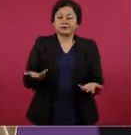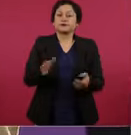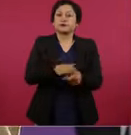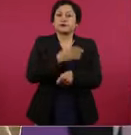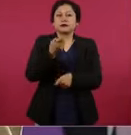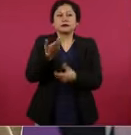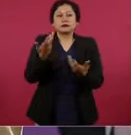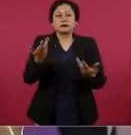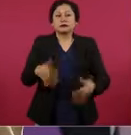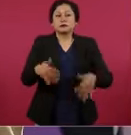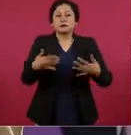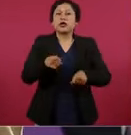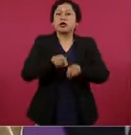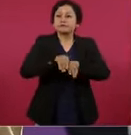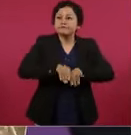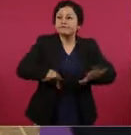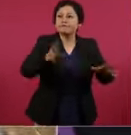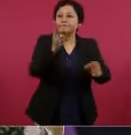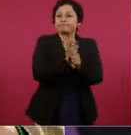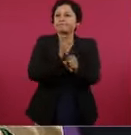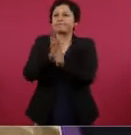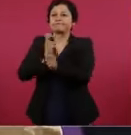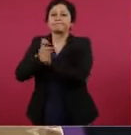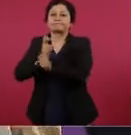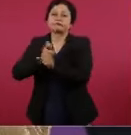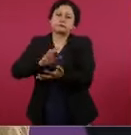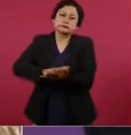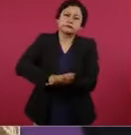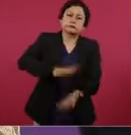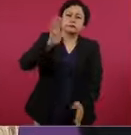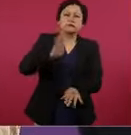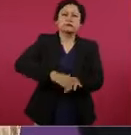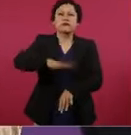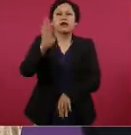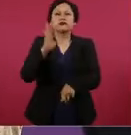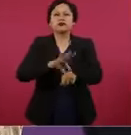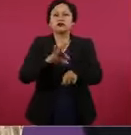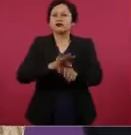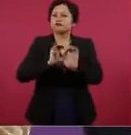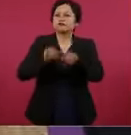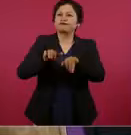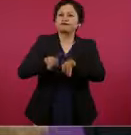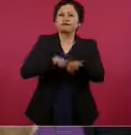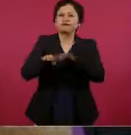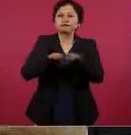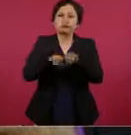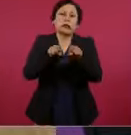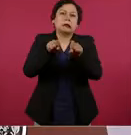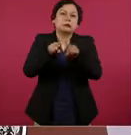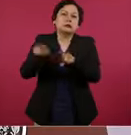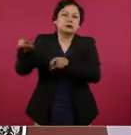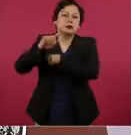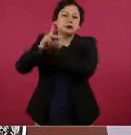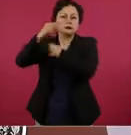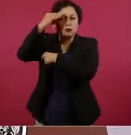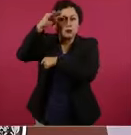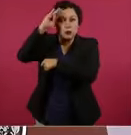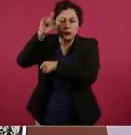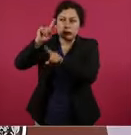trabajando ahora en estos hospitales, a los que se les han sumado también médicos cubanos. Por eso es tan importante